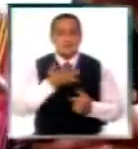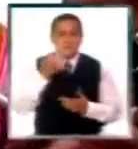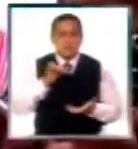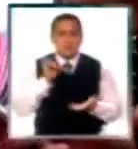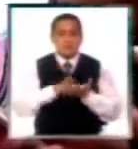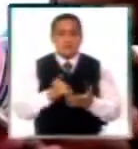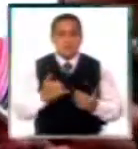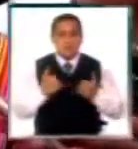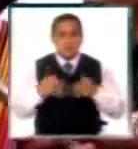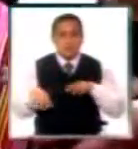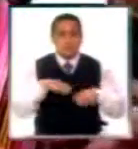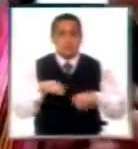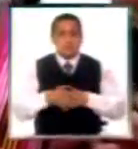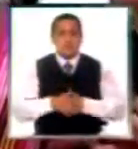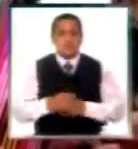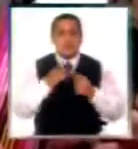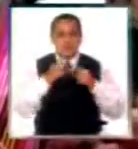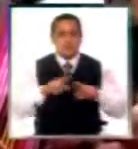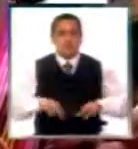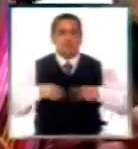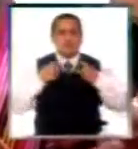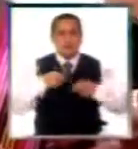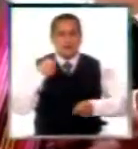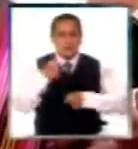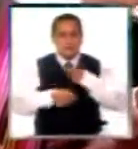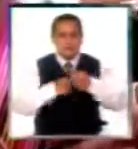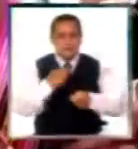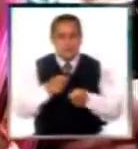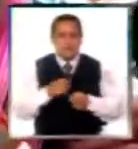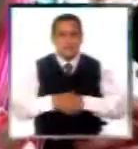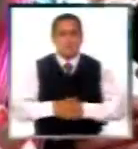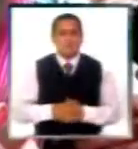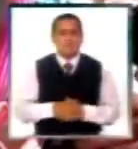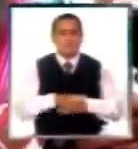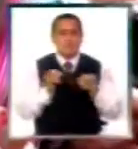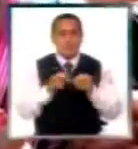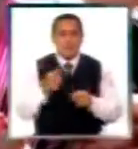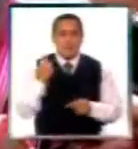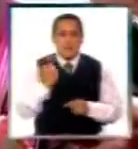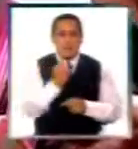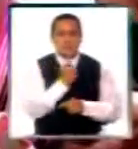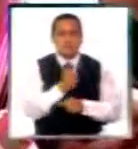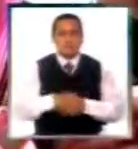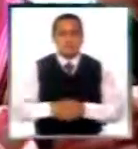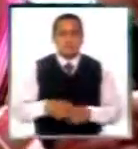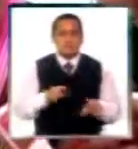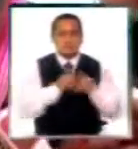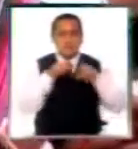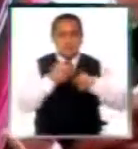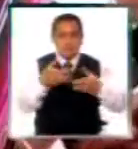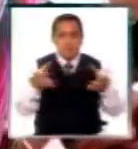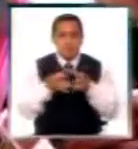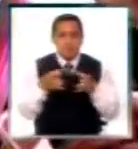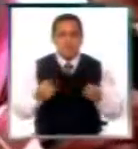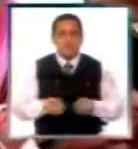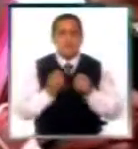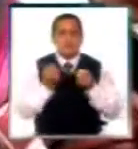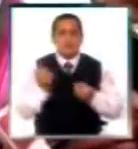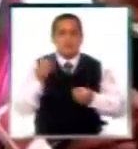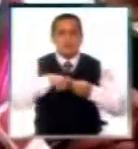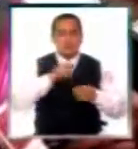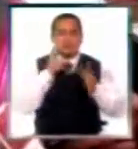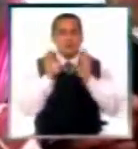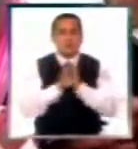lo que estamos haciendo es aumentar el fondo de reparaciones individuales y colectivas, incluyendo